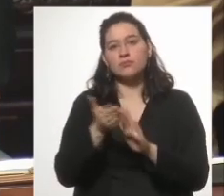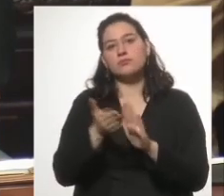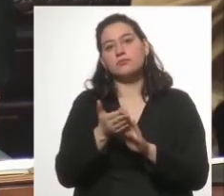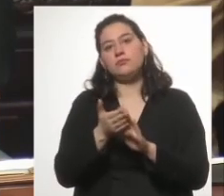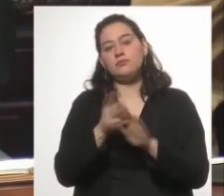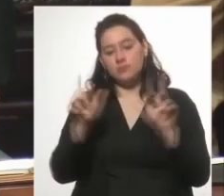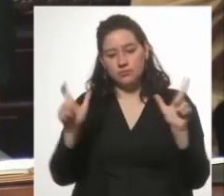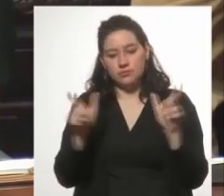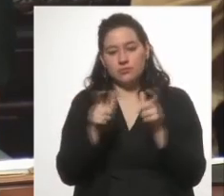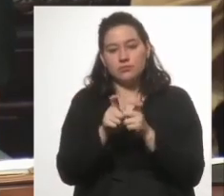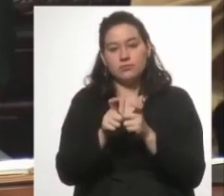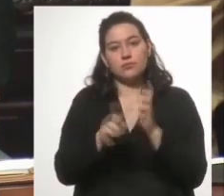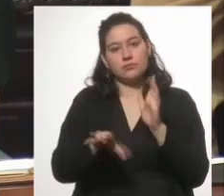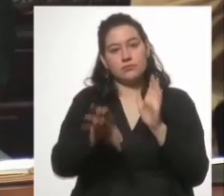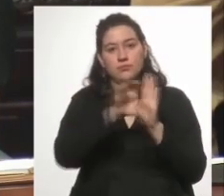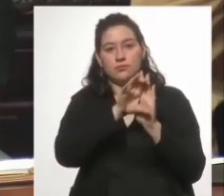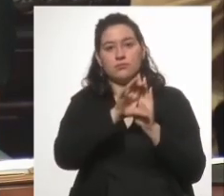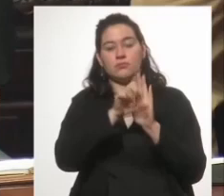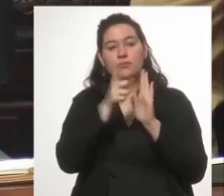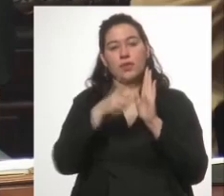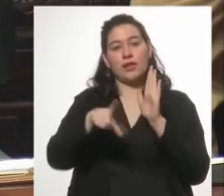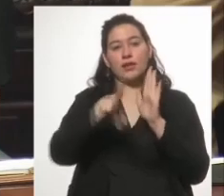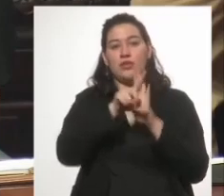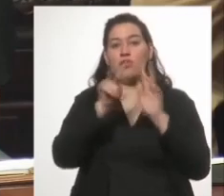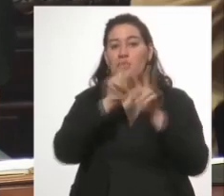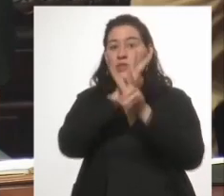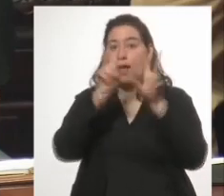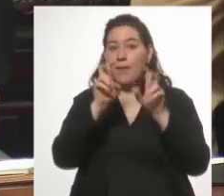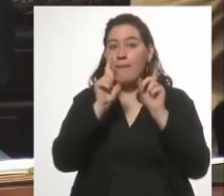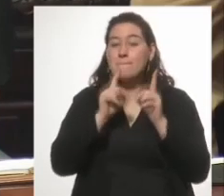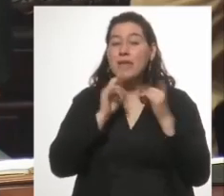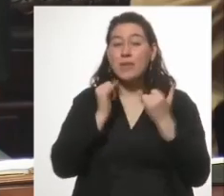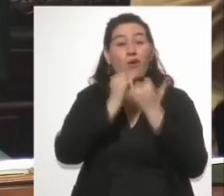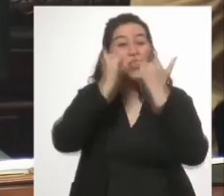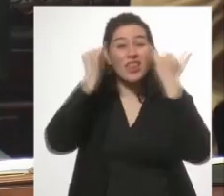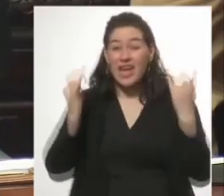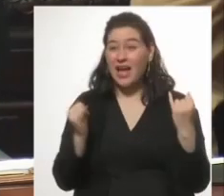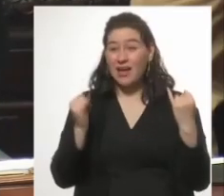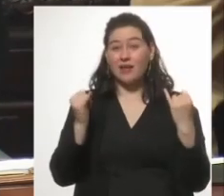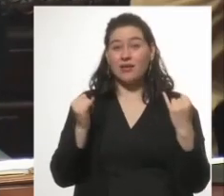en la Comisión de Constitución y Legislación el tema, el mismo día